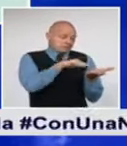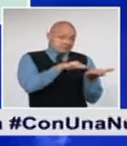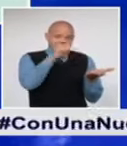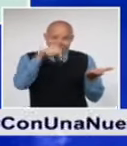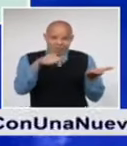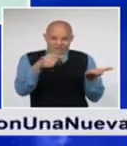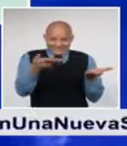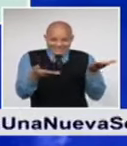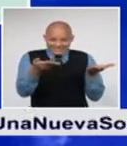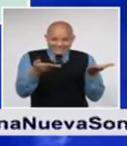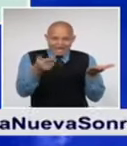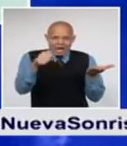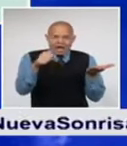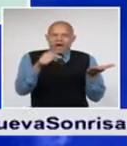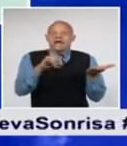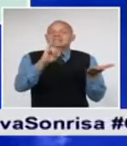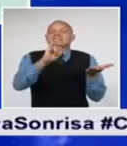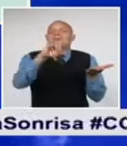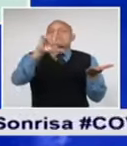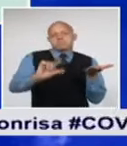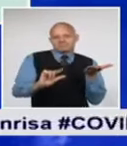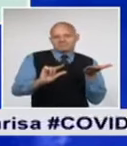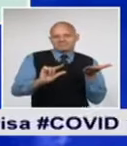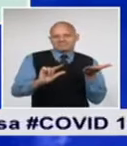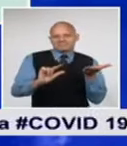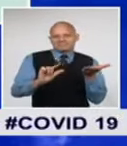anterior. El municipio especial Isla de la Juventud